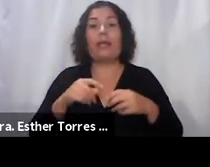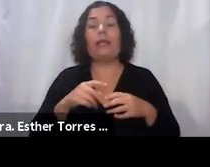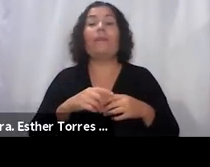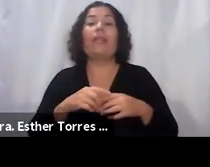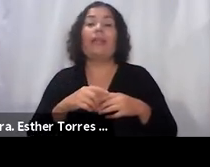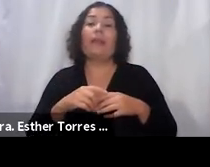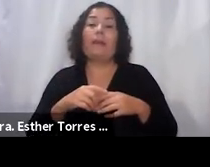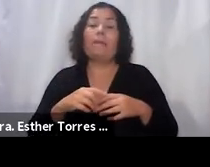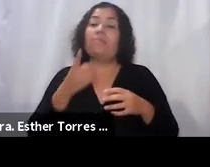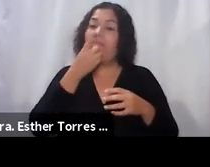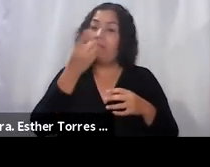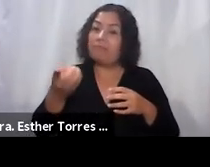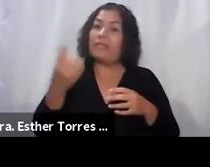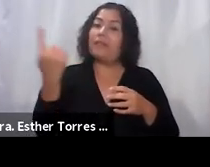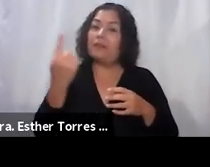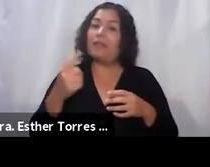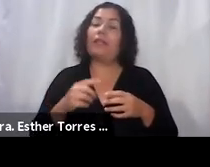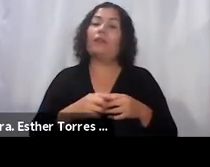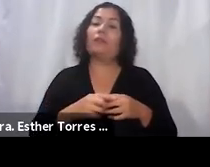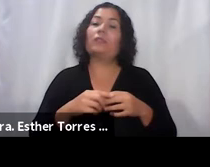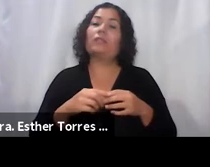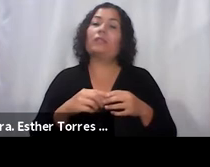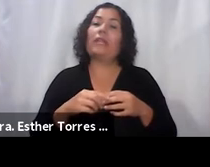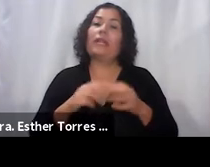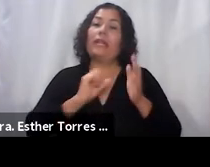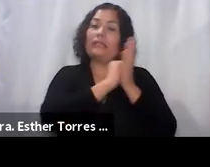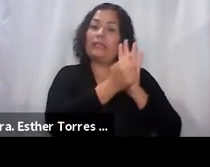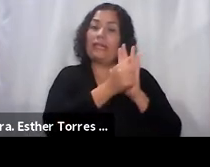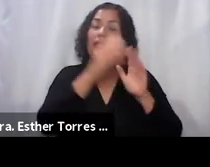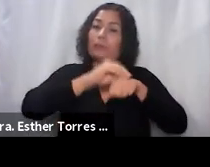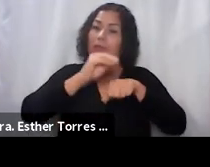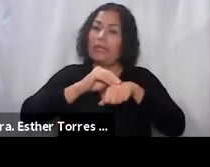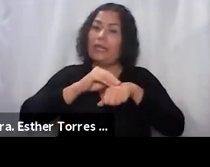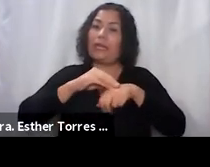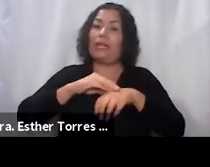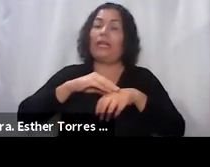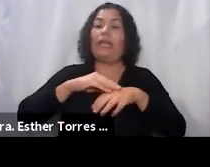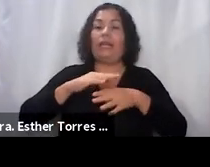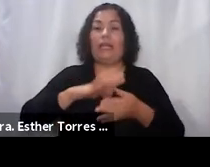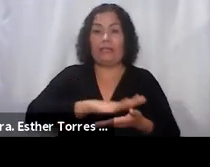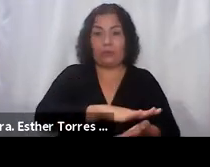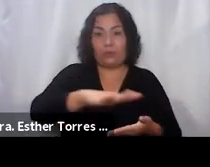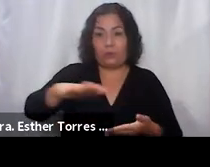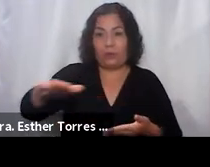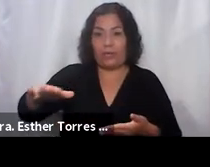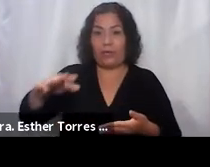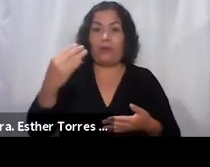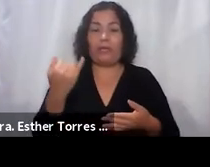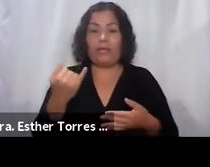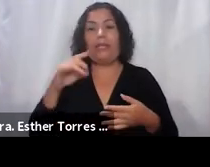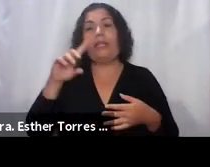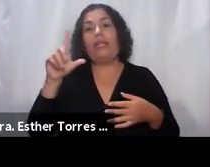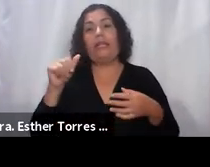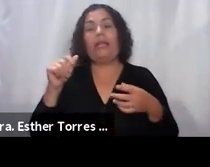a través del piso y sobre todo la dirección de circulación, ¿no? De